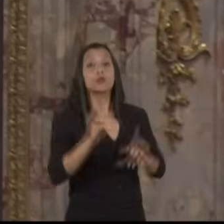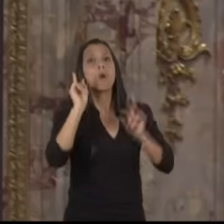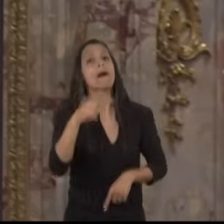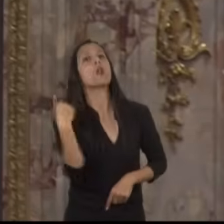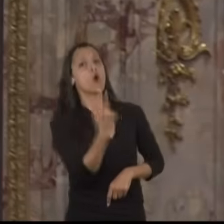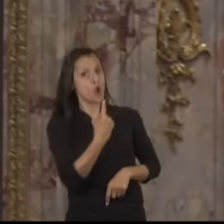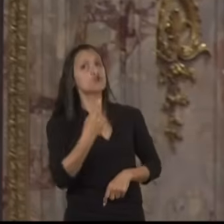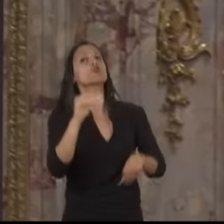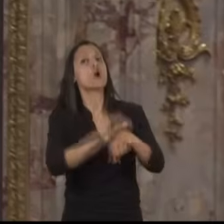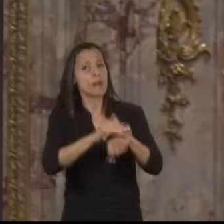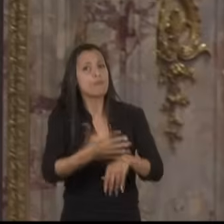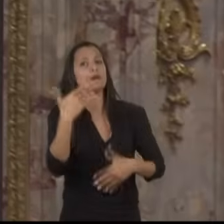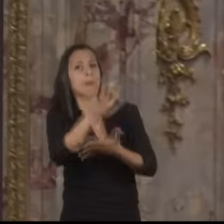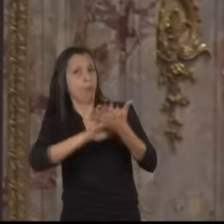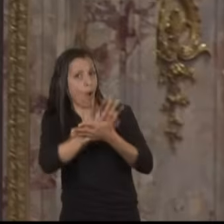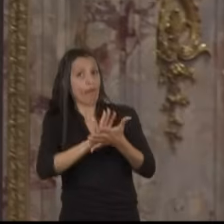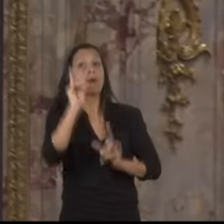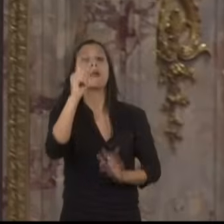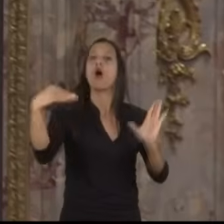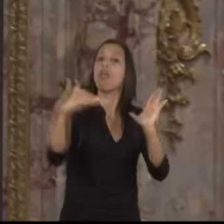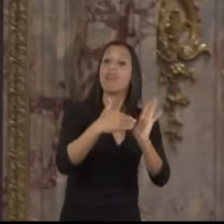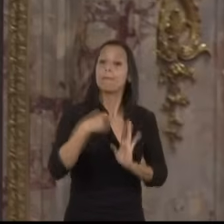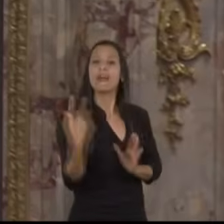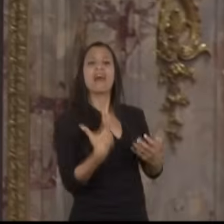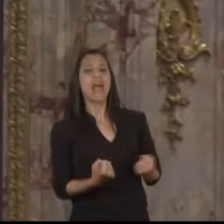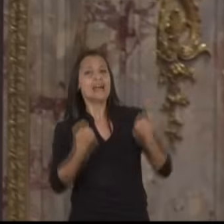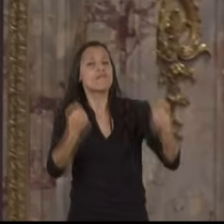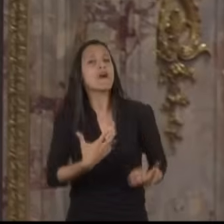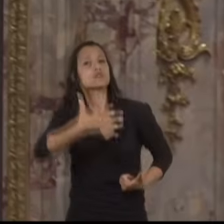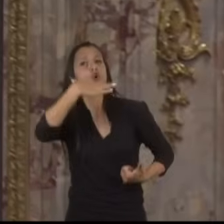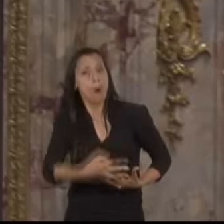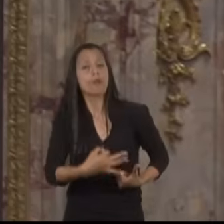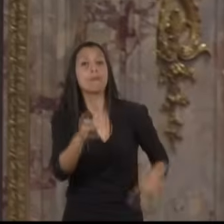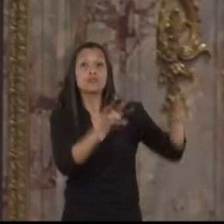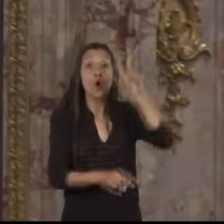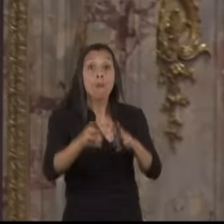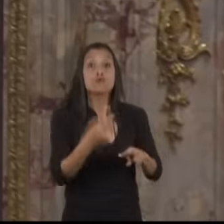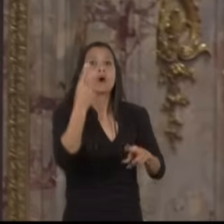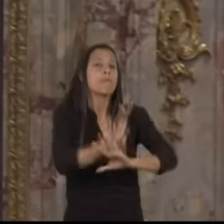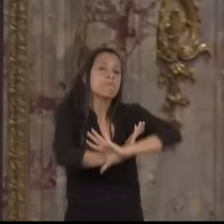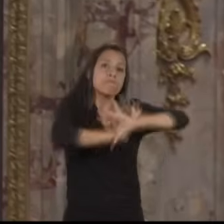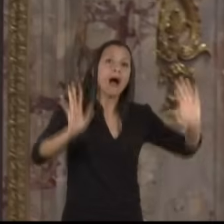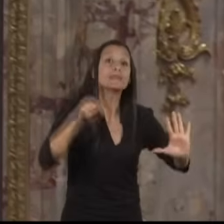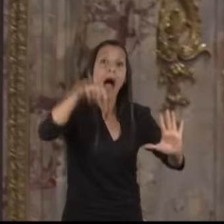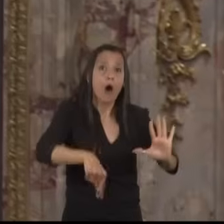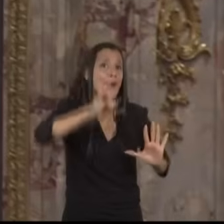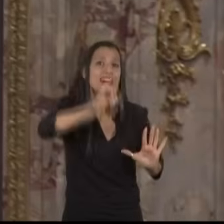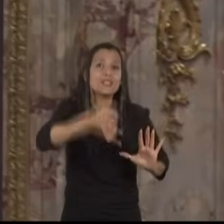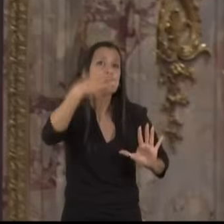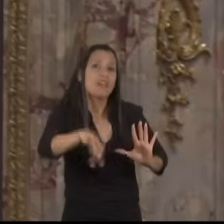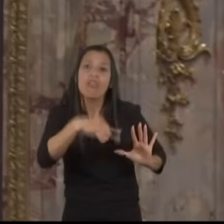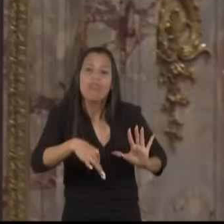salvarnos. Dependemos exclusivamente de nuestro esfuerzo y nuestro compromiso con hacer de una vez por todas las cosas